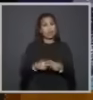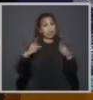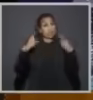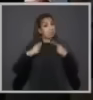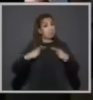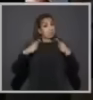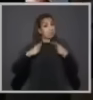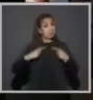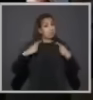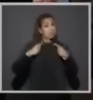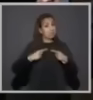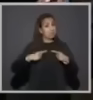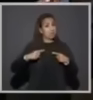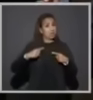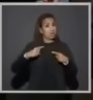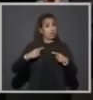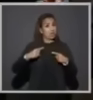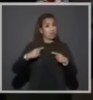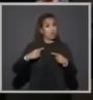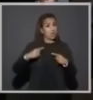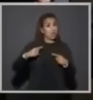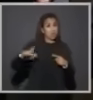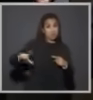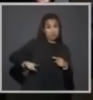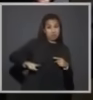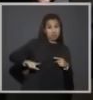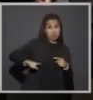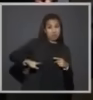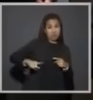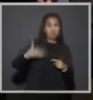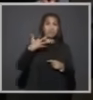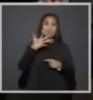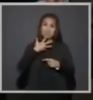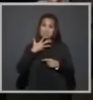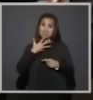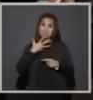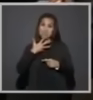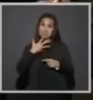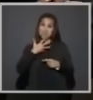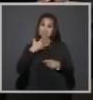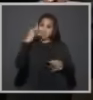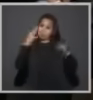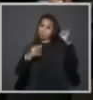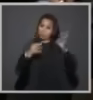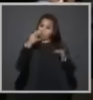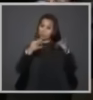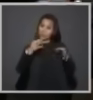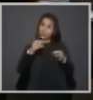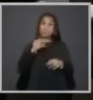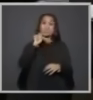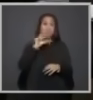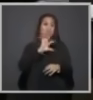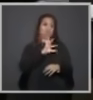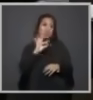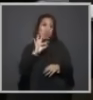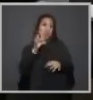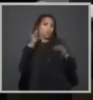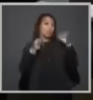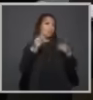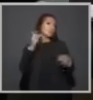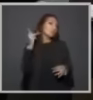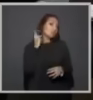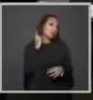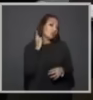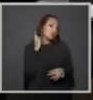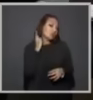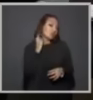tener autoridad moral y al tener autoridad moral se va a tener autoridad política y se va a poder